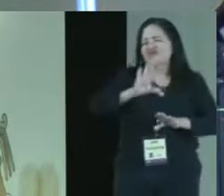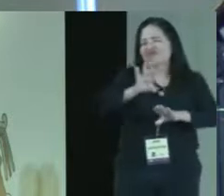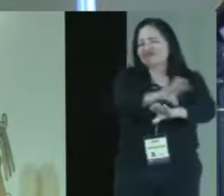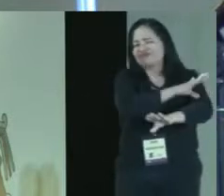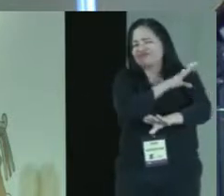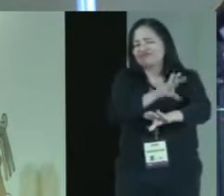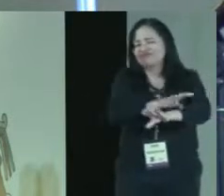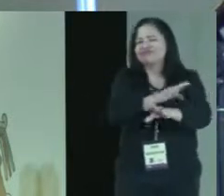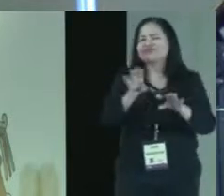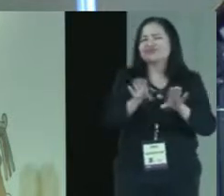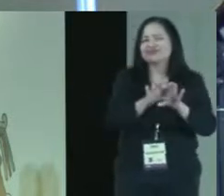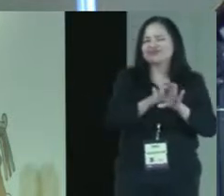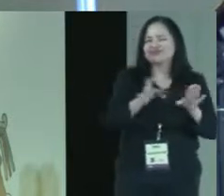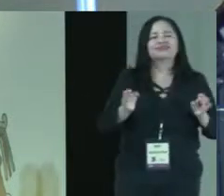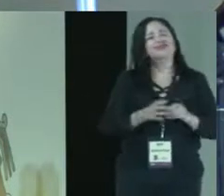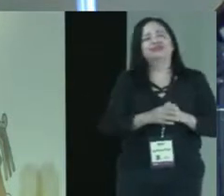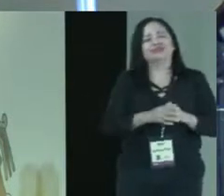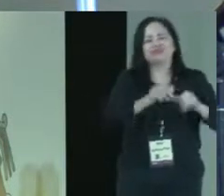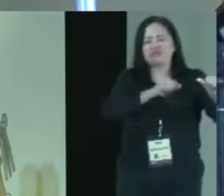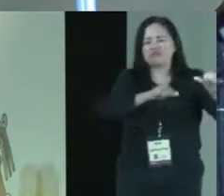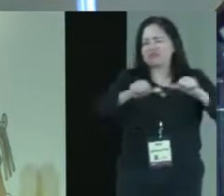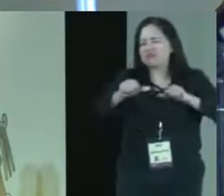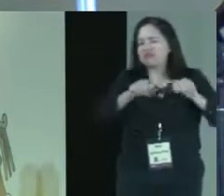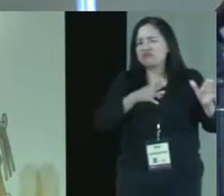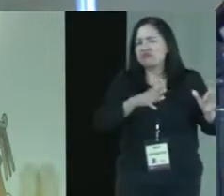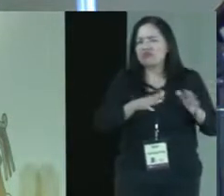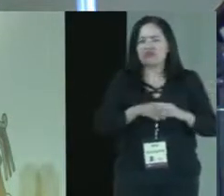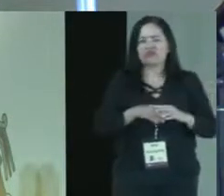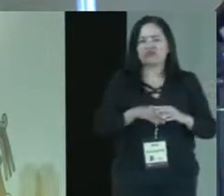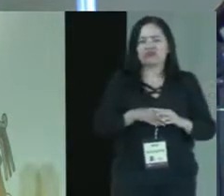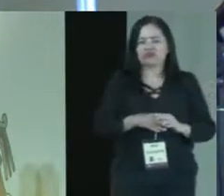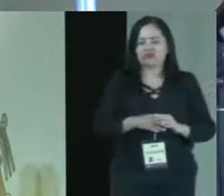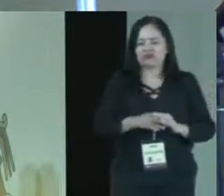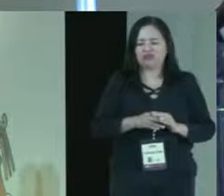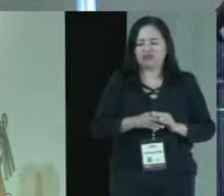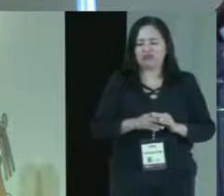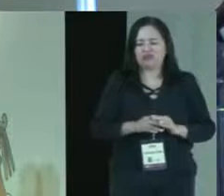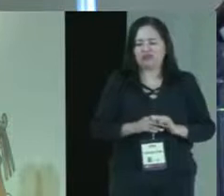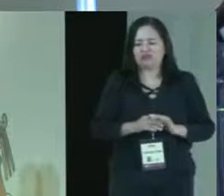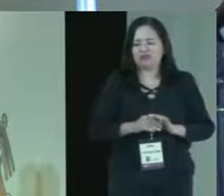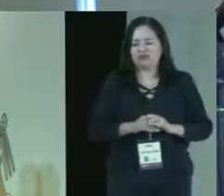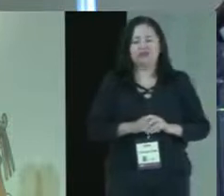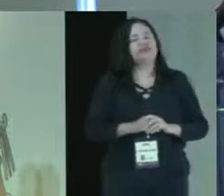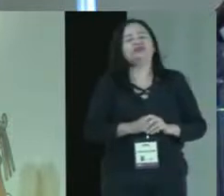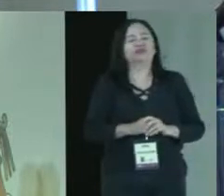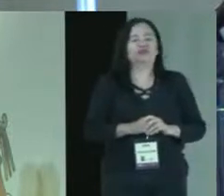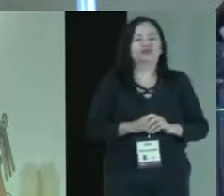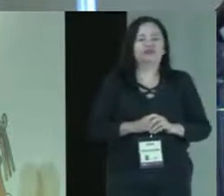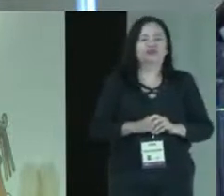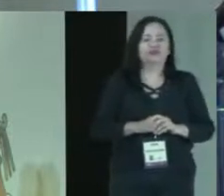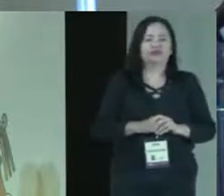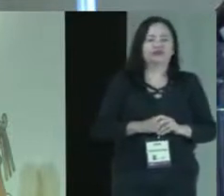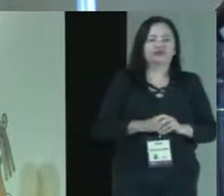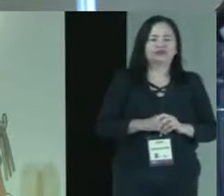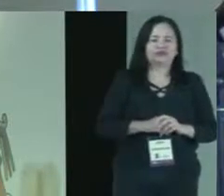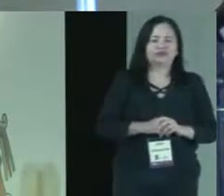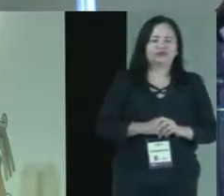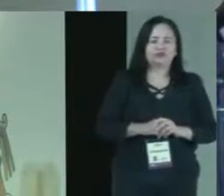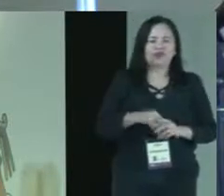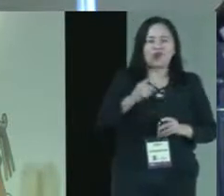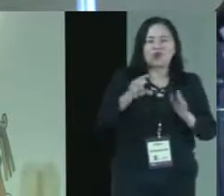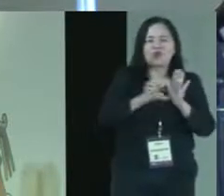se complica cuando se traspasa al poder común, poder que es cedido consciente o inconscientemente por los miembros de la